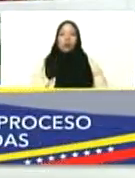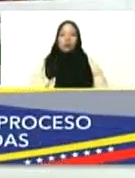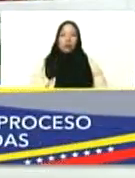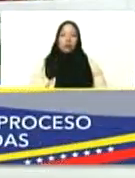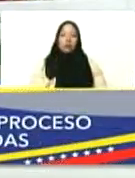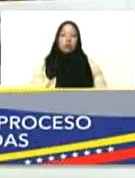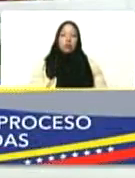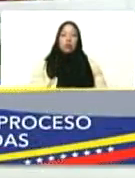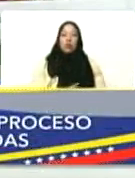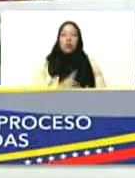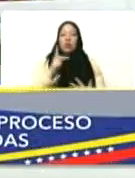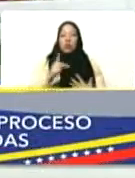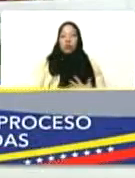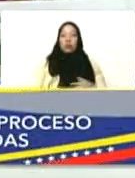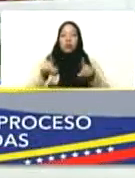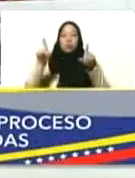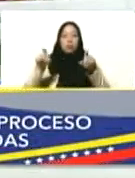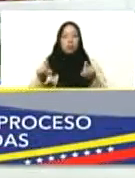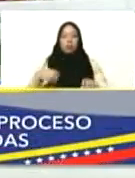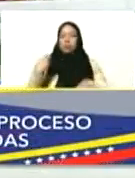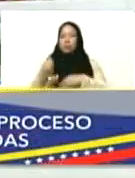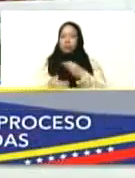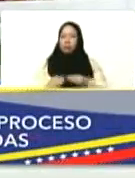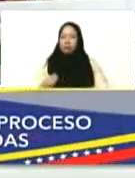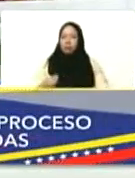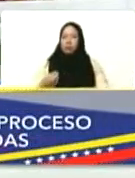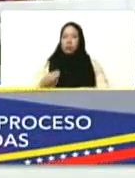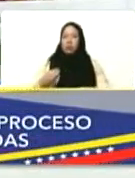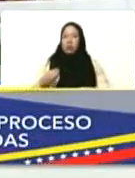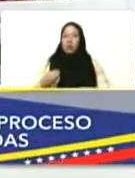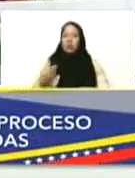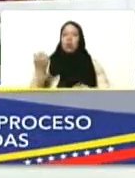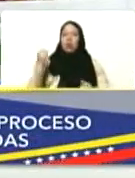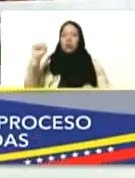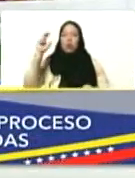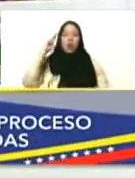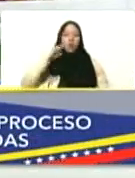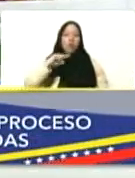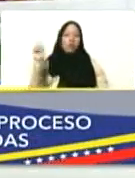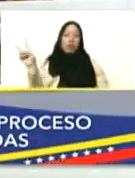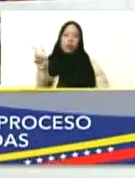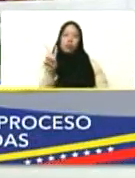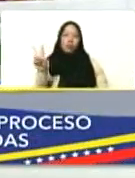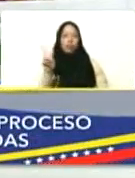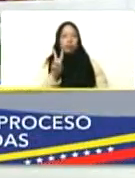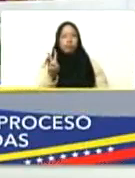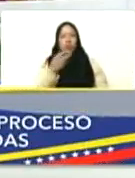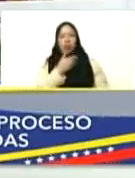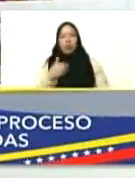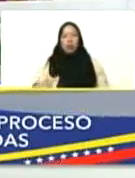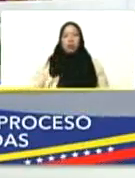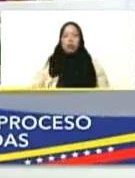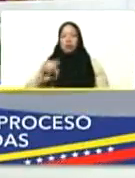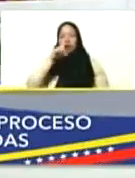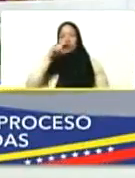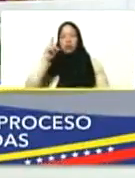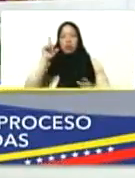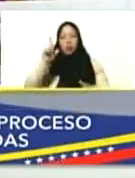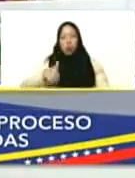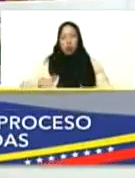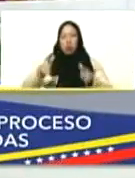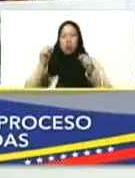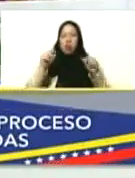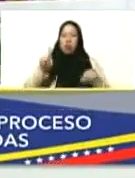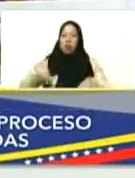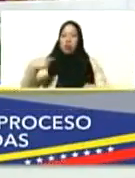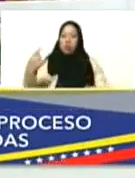Se propone muy respetuosamente al ciudadano presidente de la República Bolivariana de Venezuela, Nicolás Maduro Moros, la aprobación de las siguientes